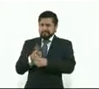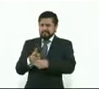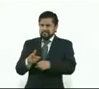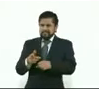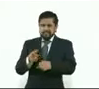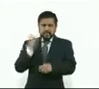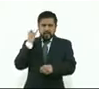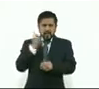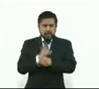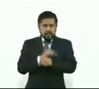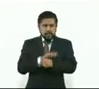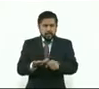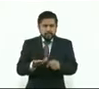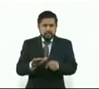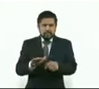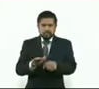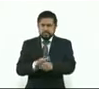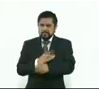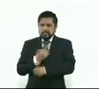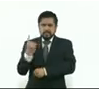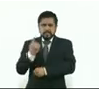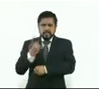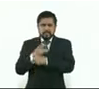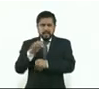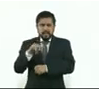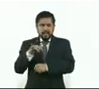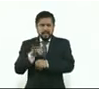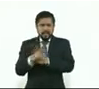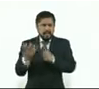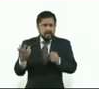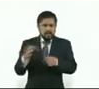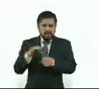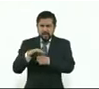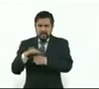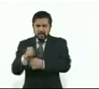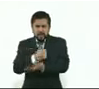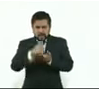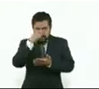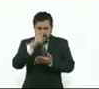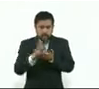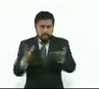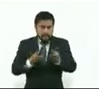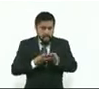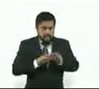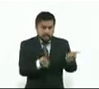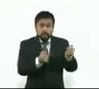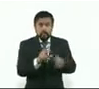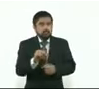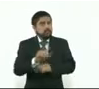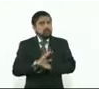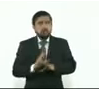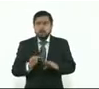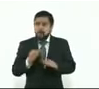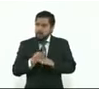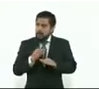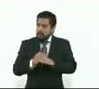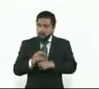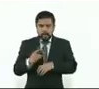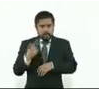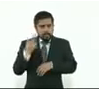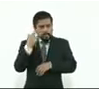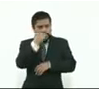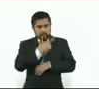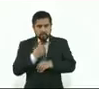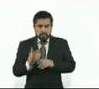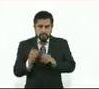ser, no puede ser que se gaste el recurso como se hacía antes. Es una nueva situación en el país y tiene que estar